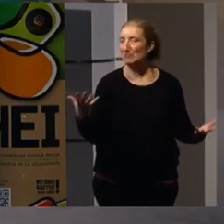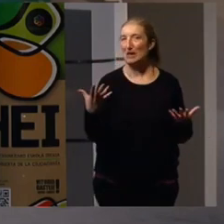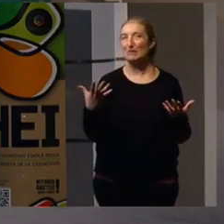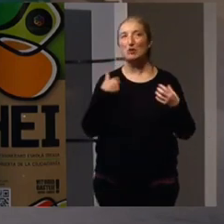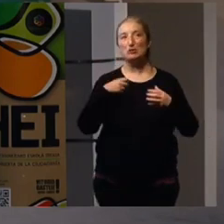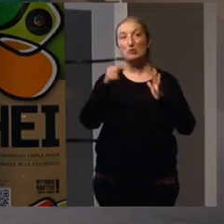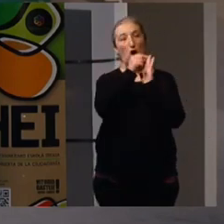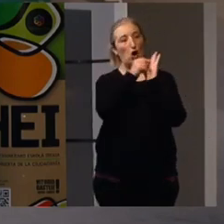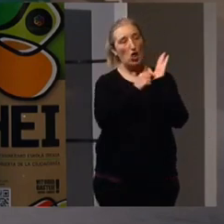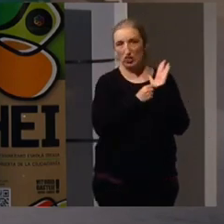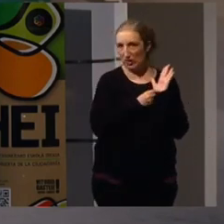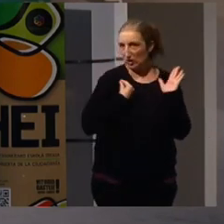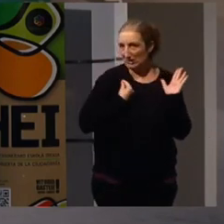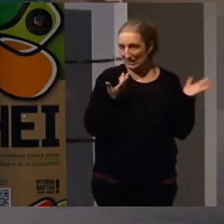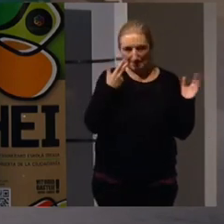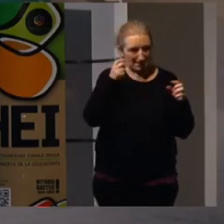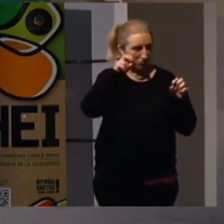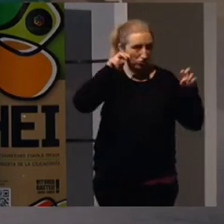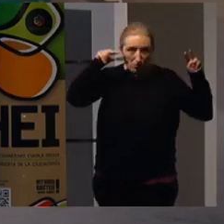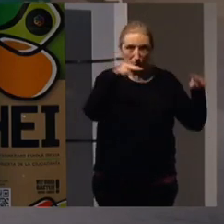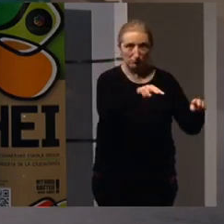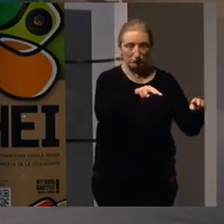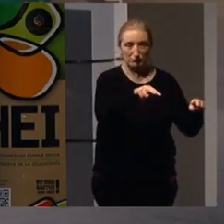poner un poco las condiciones de vida en el foco.